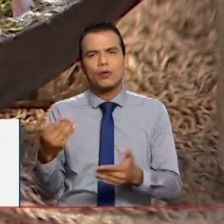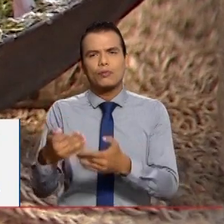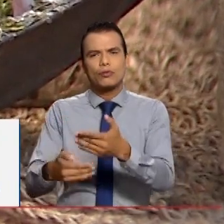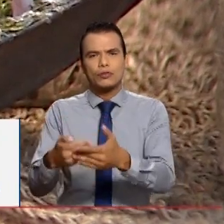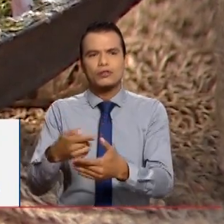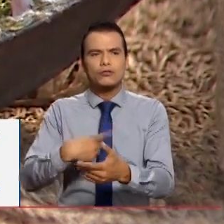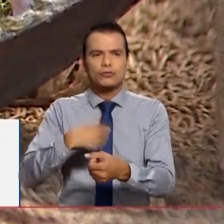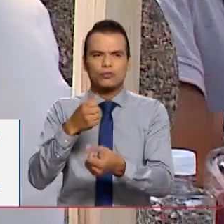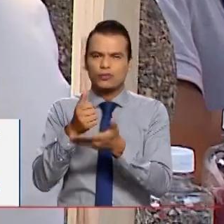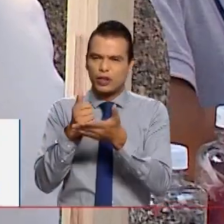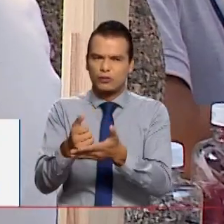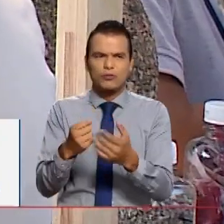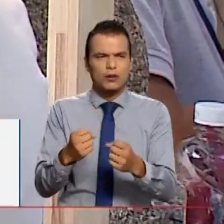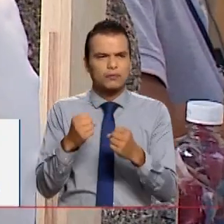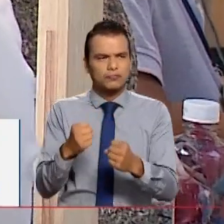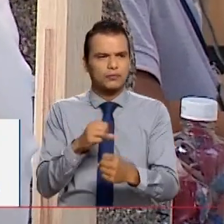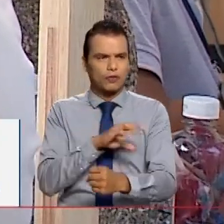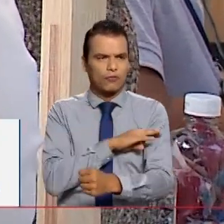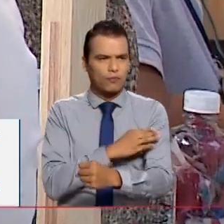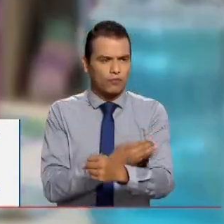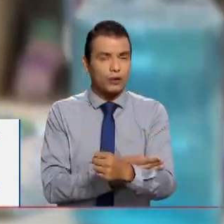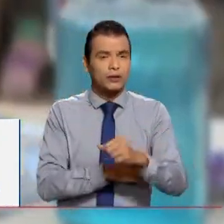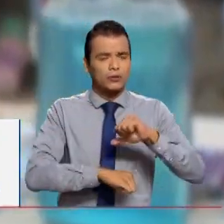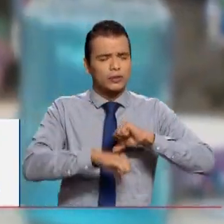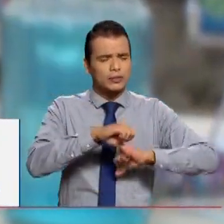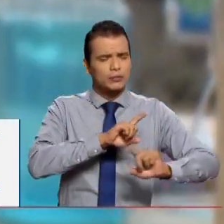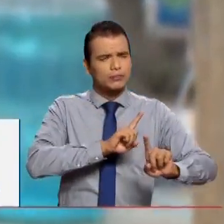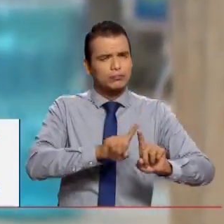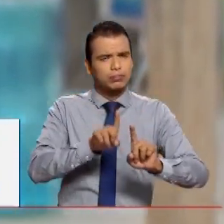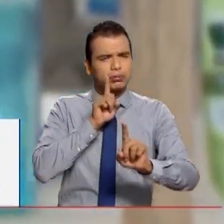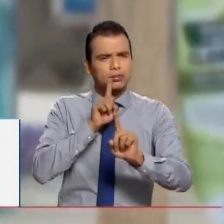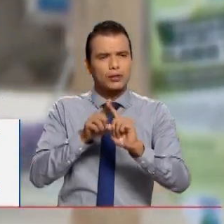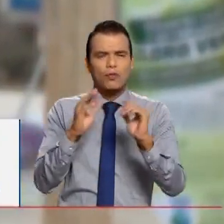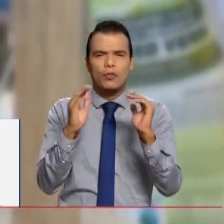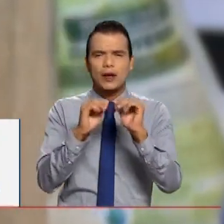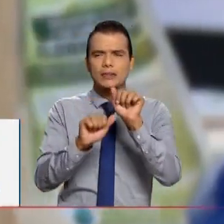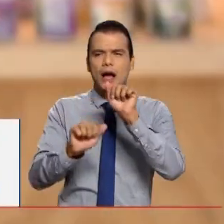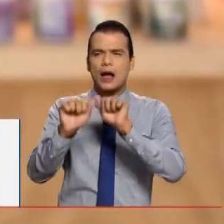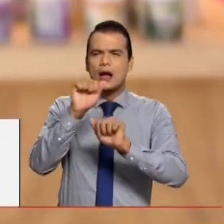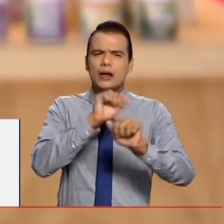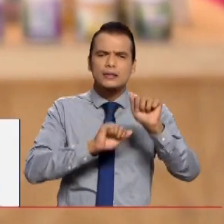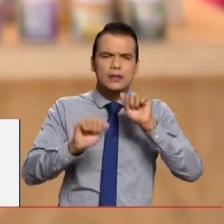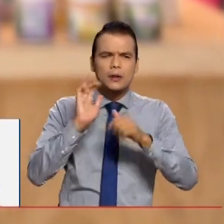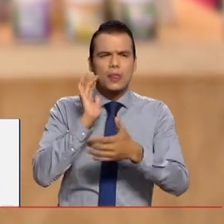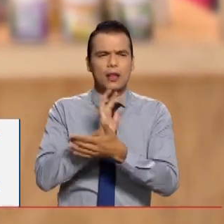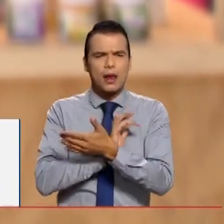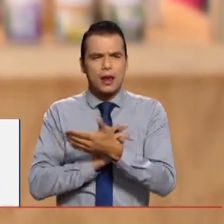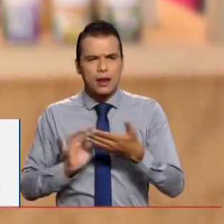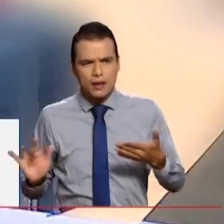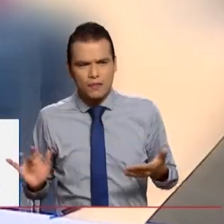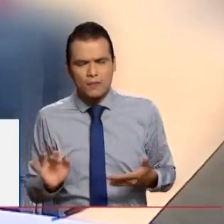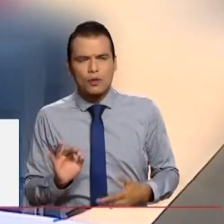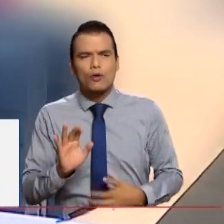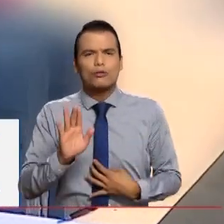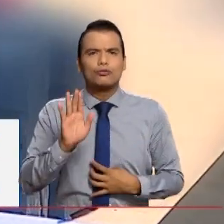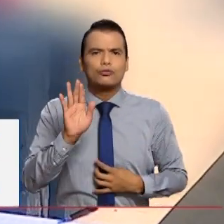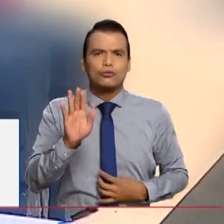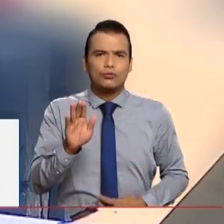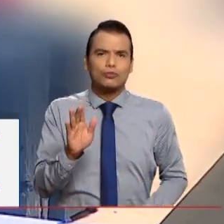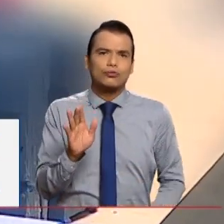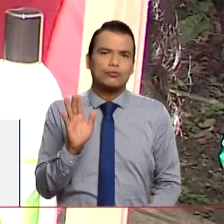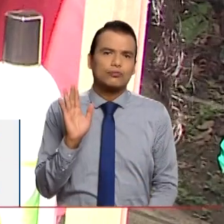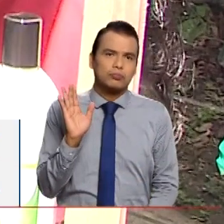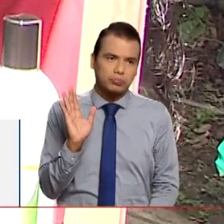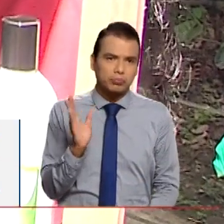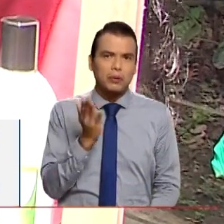y sostenible productos como detergentes limpiadores y desinfectantes ecológicos biodegradables son algunas